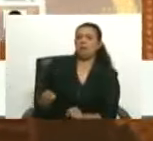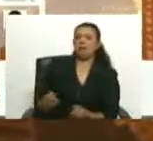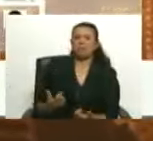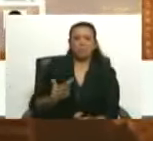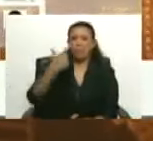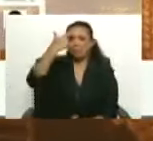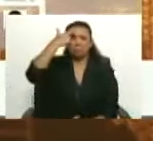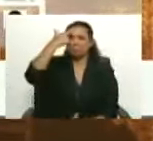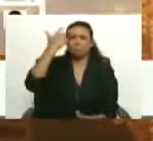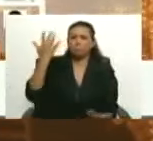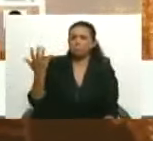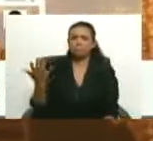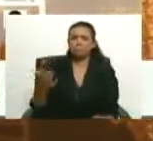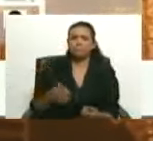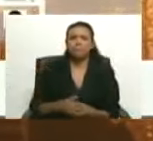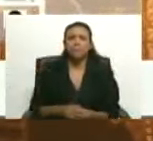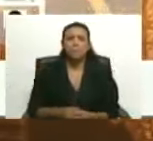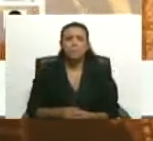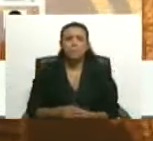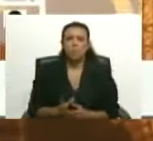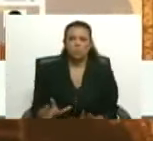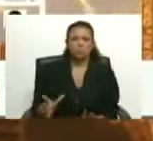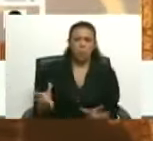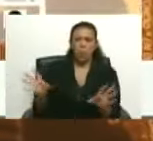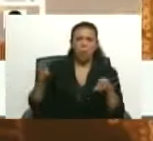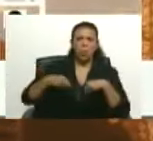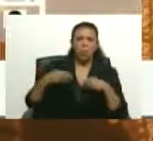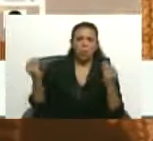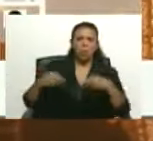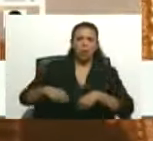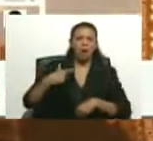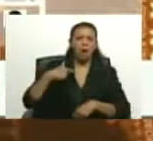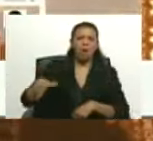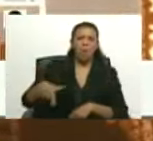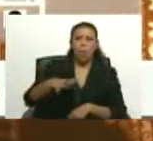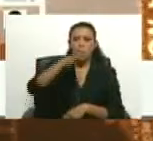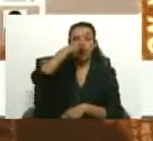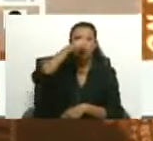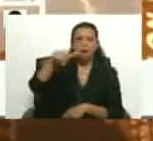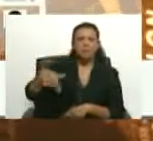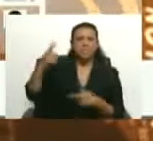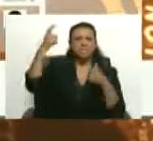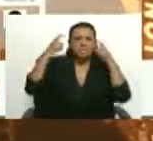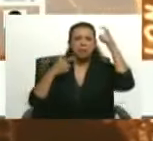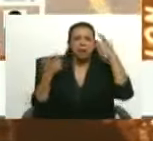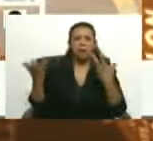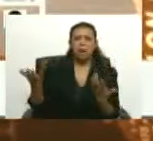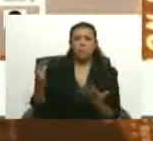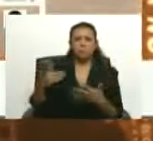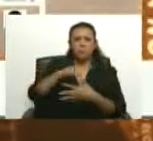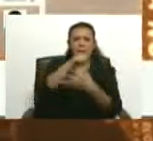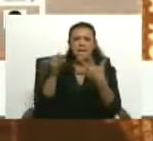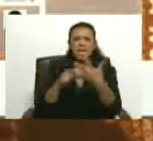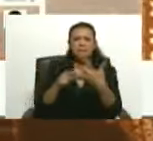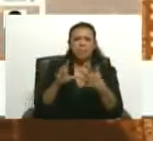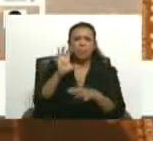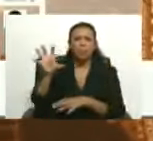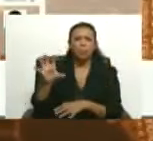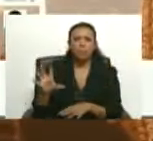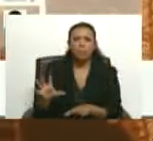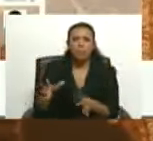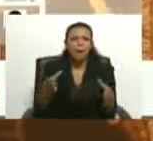maltrecha, a desconocer ese gran objetivo, a burlarse de ese objetivo. Es la